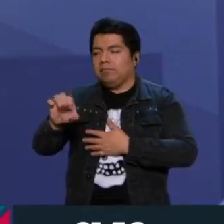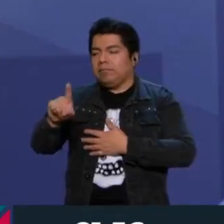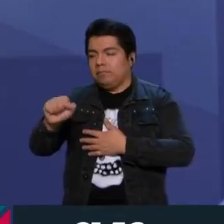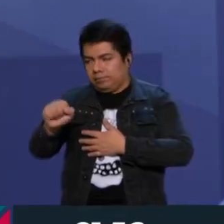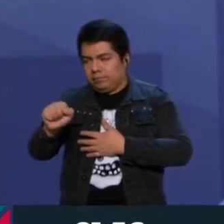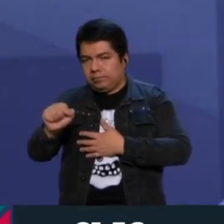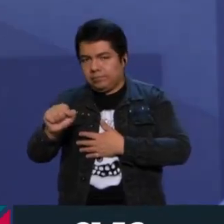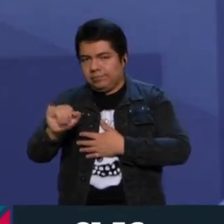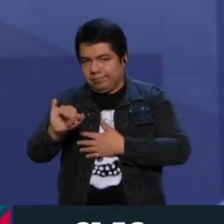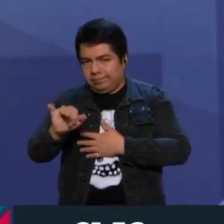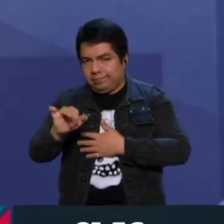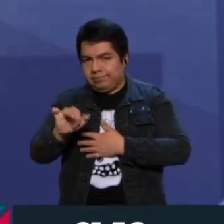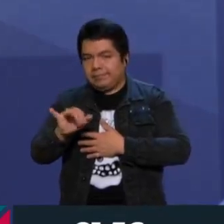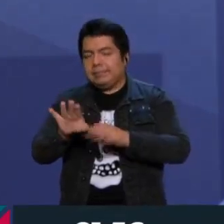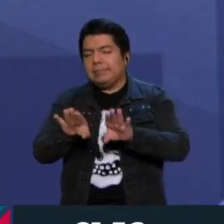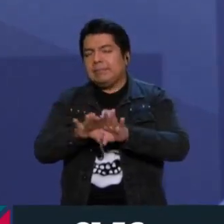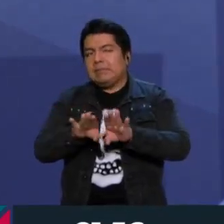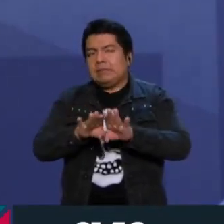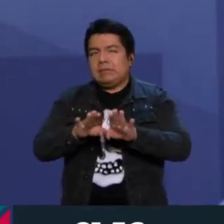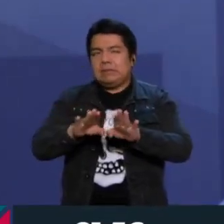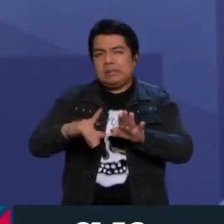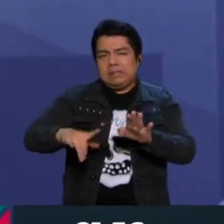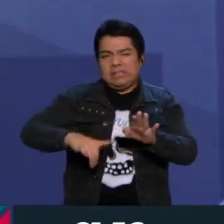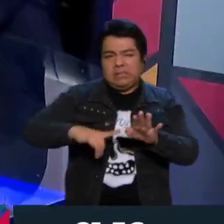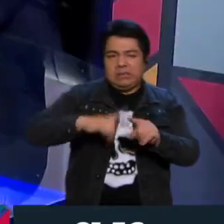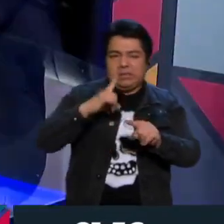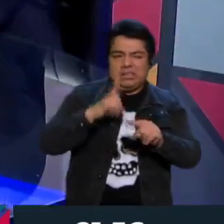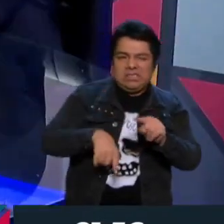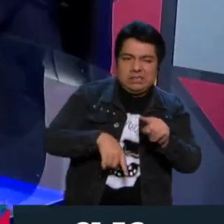El intento de golpe, no golpe, o la lucha